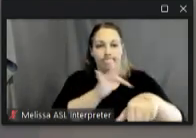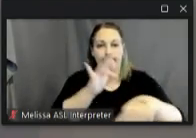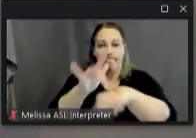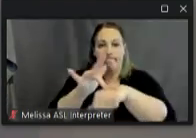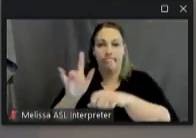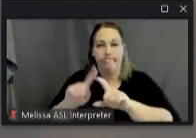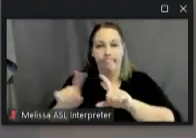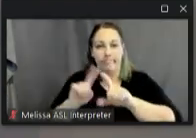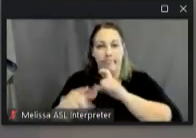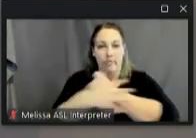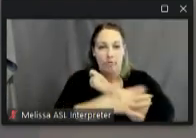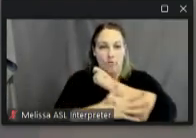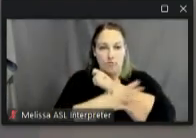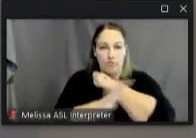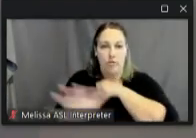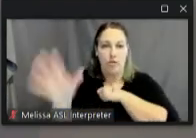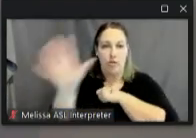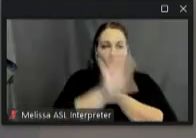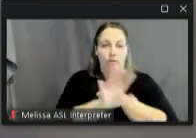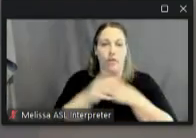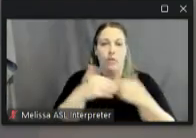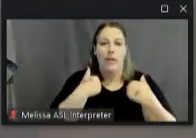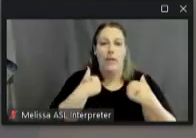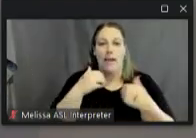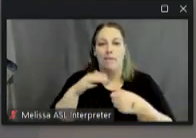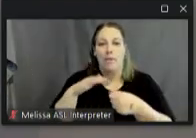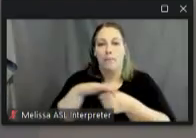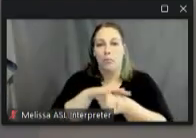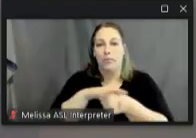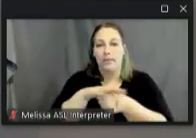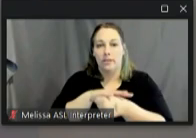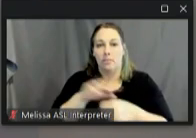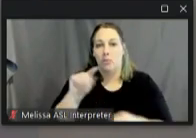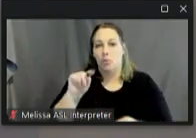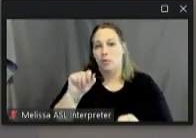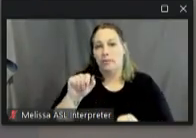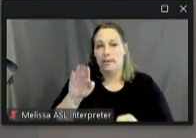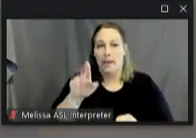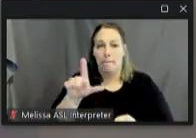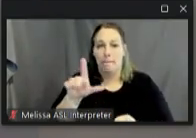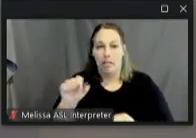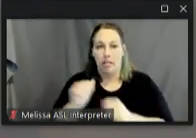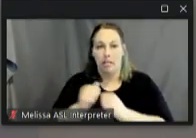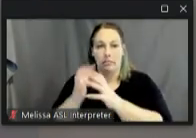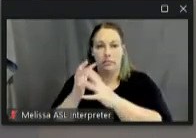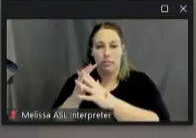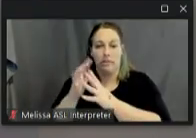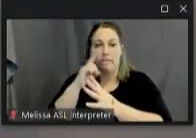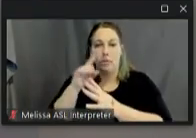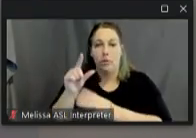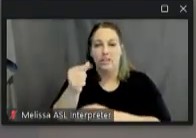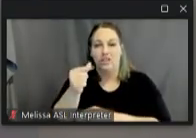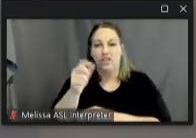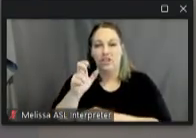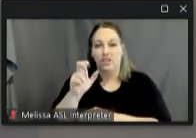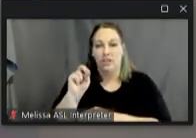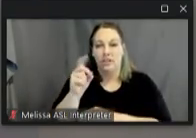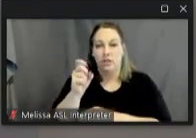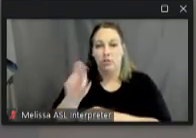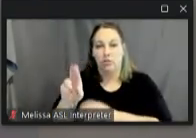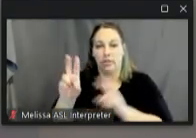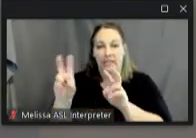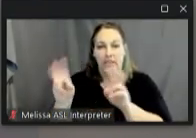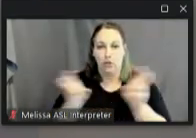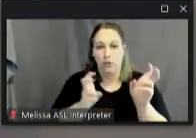las corporaciones municipales se comprometen a instalar estos mecanismos para poder